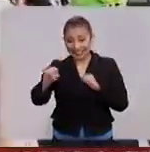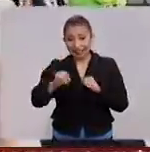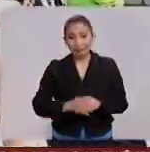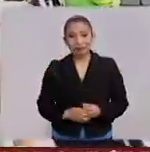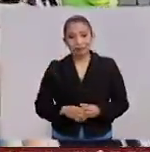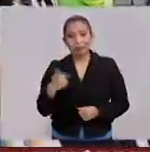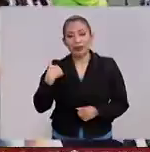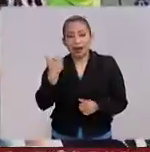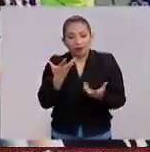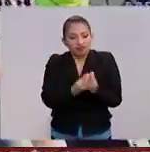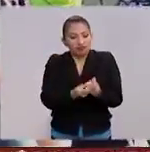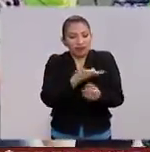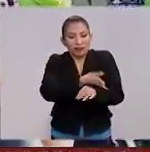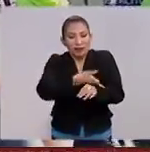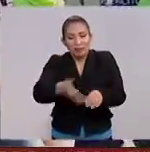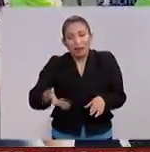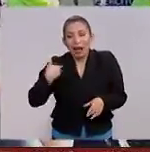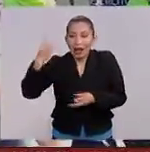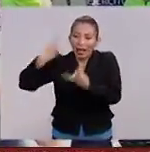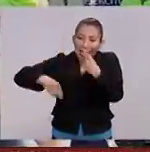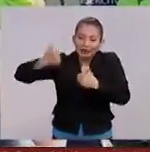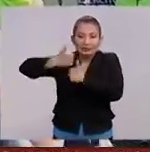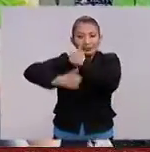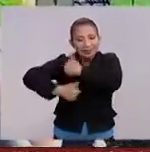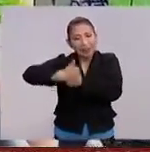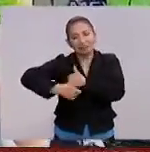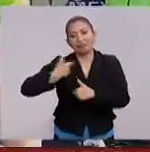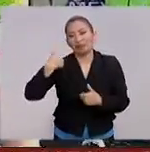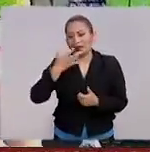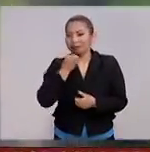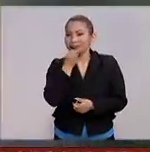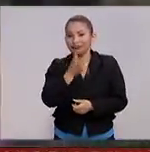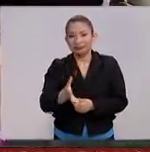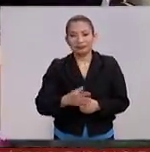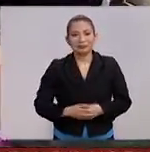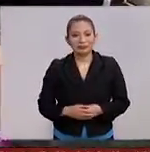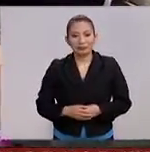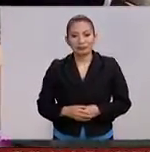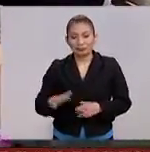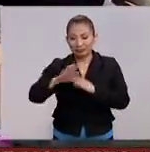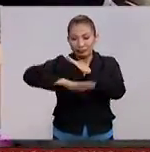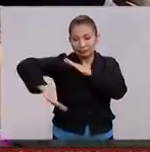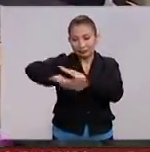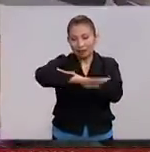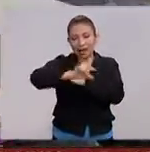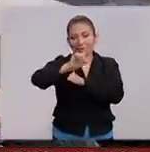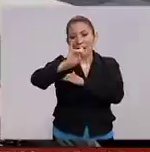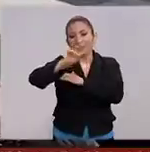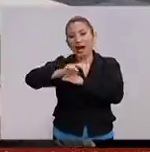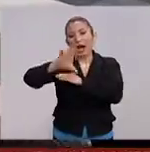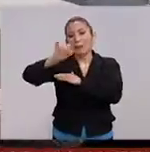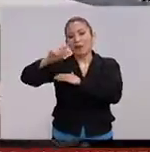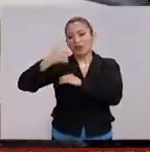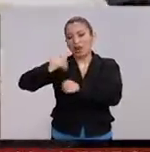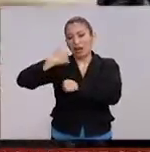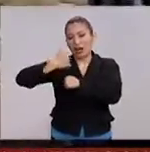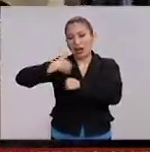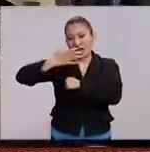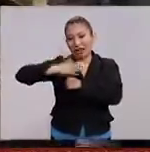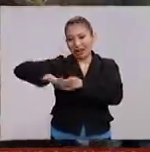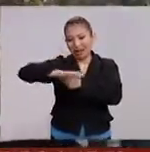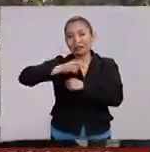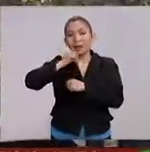vamos a convivir con la familia venir a correr es algo muy agradable en la explanada damián carmona del campo militar